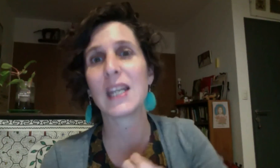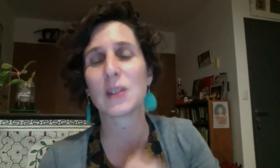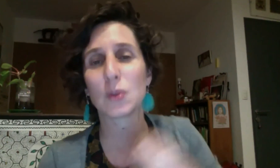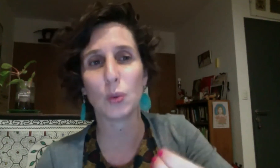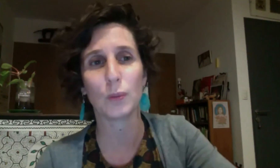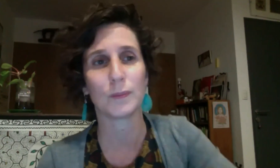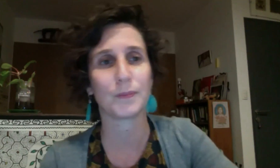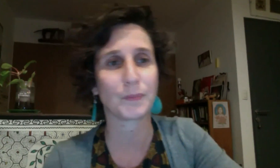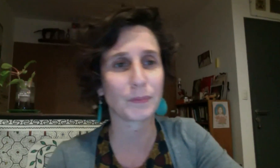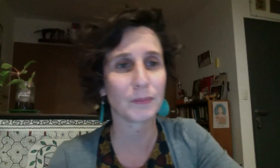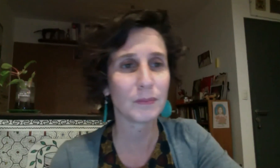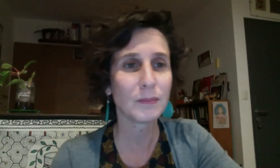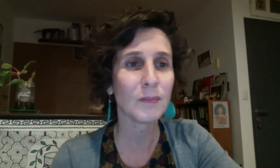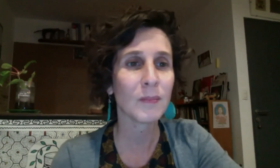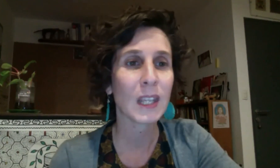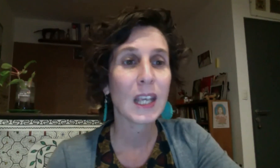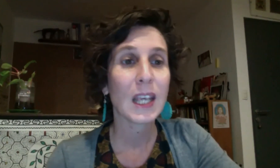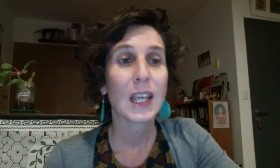¿Qué harías tú?